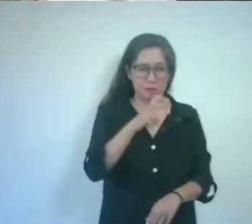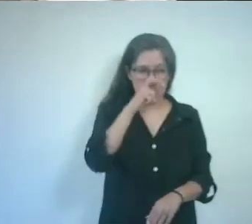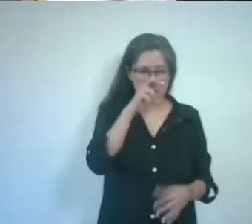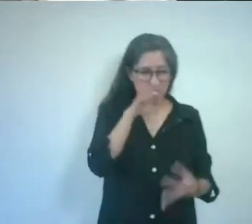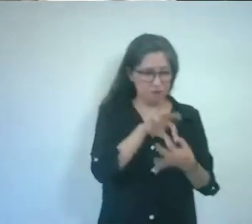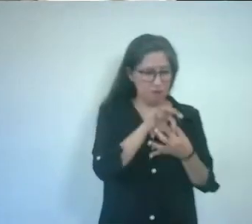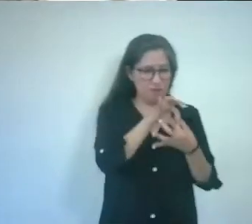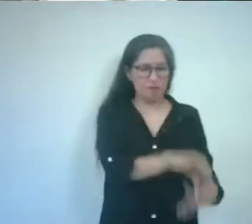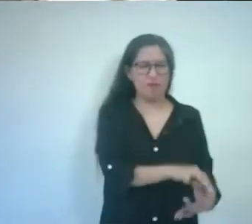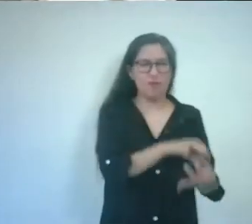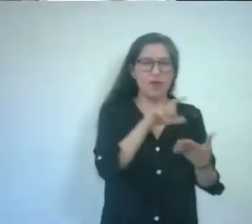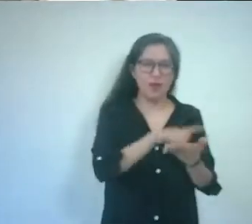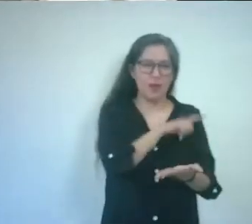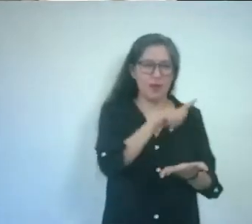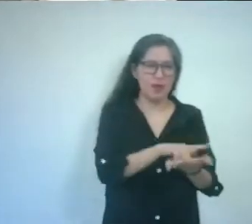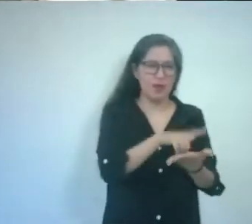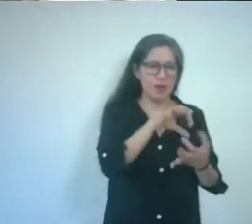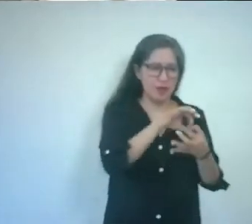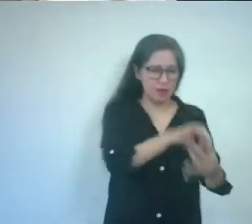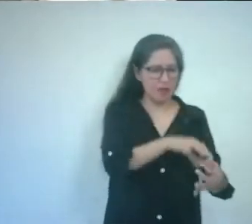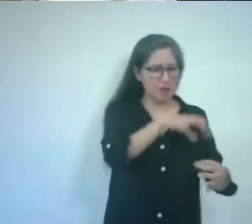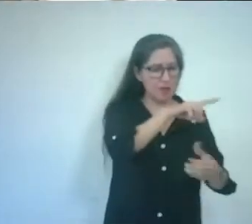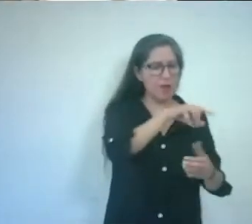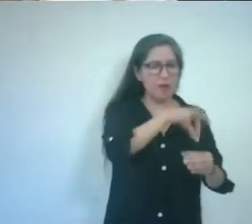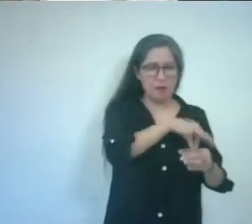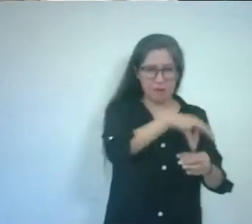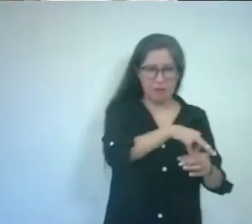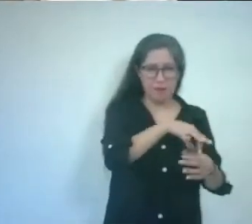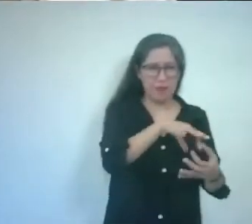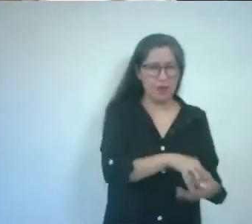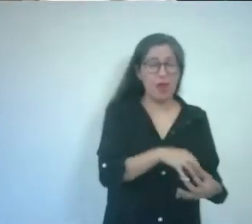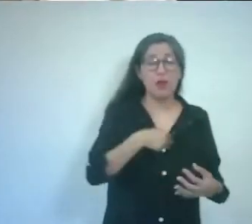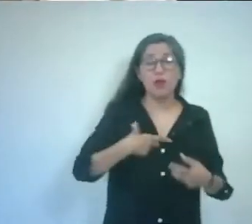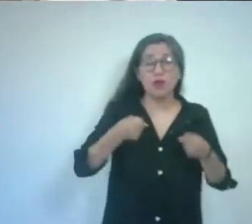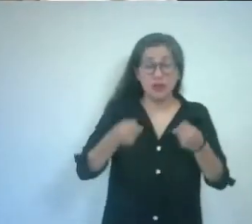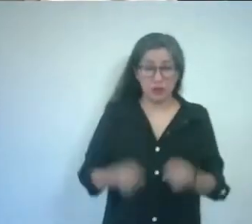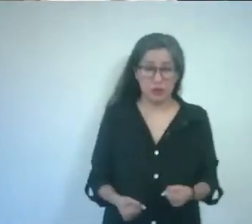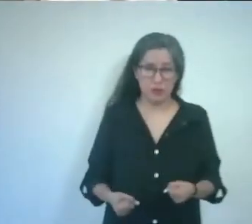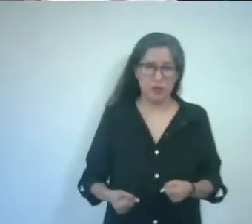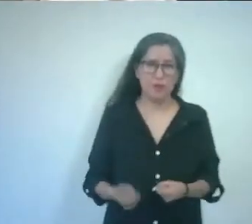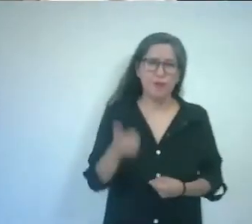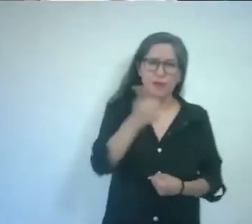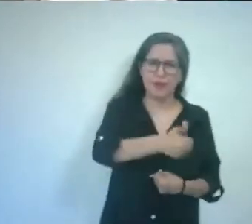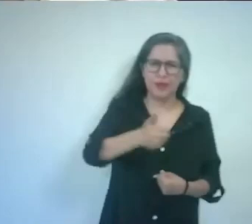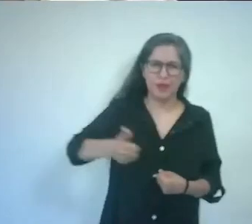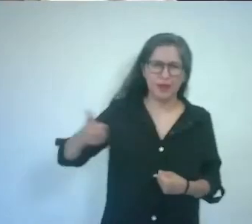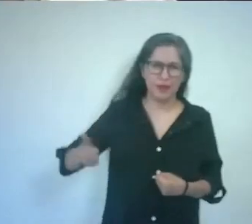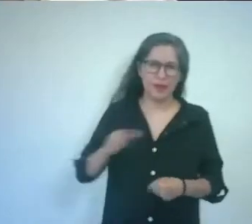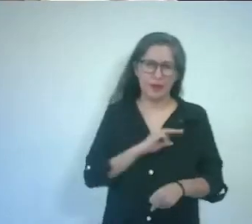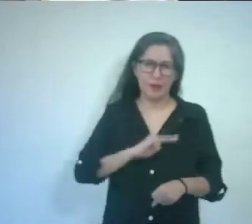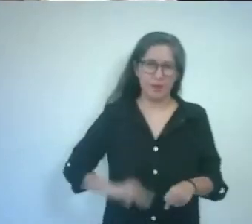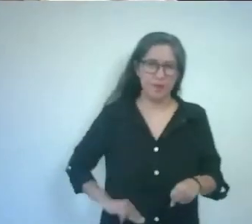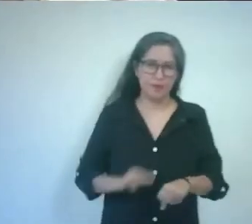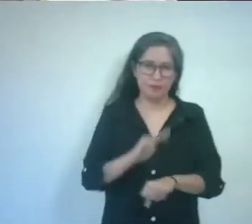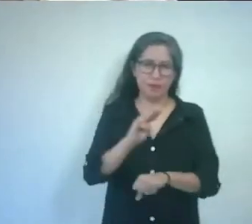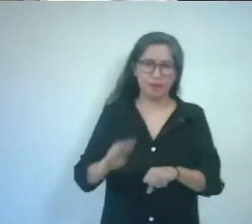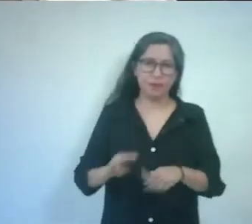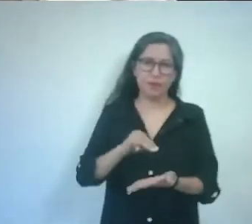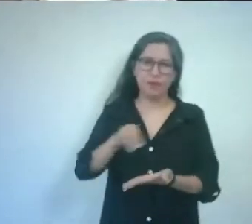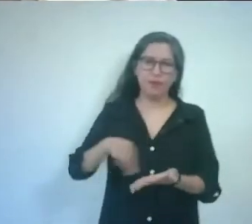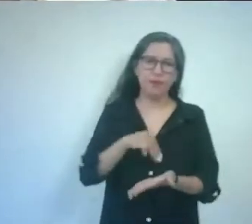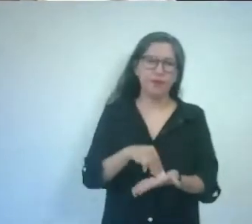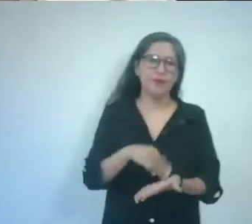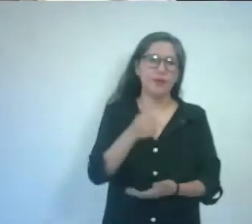los principios de la función electoral. Estoy segura de que en cada uno de los municipios y en cada uno de los